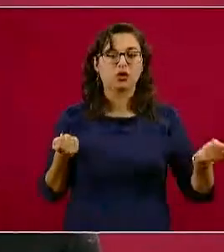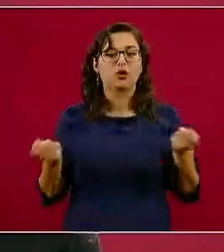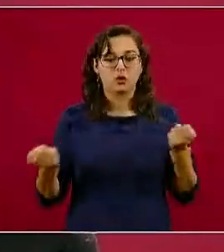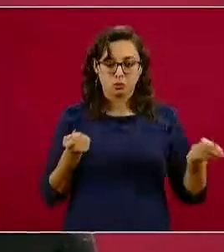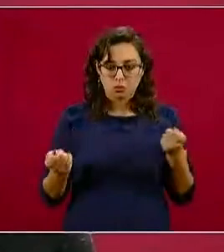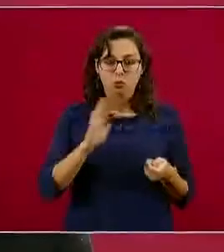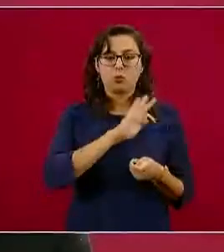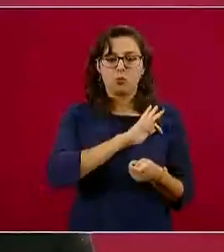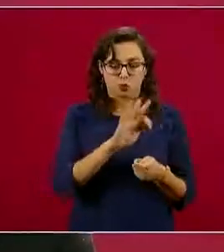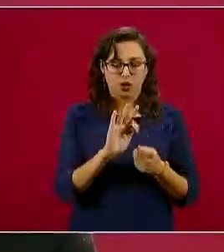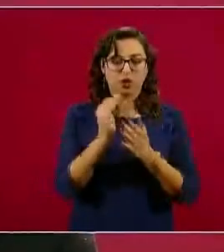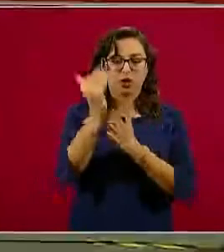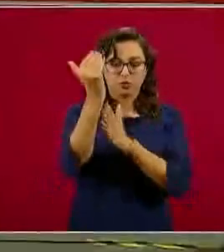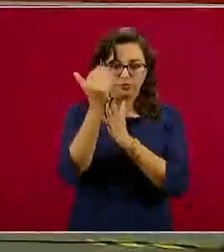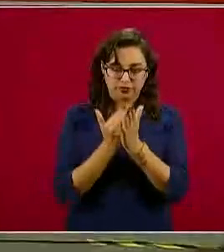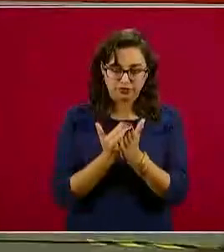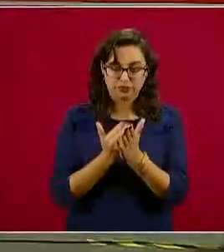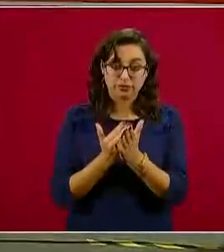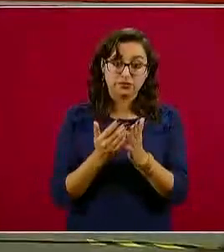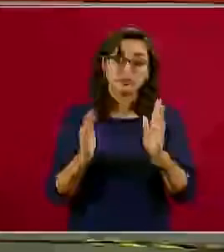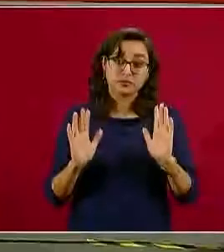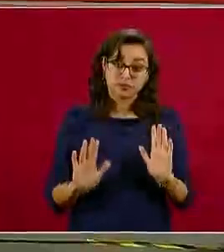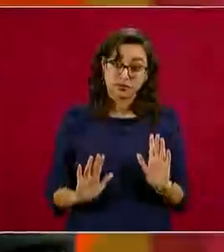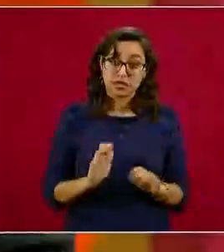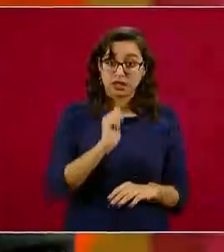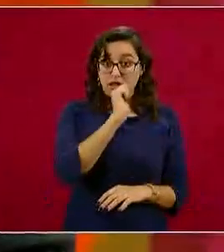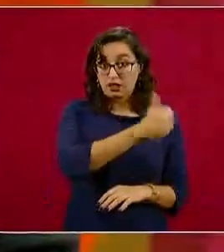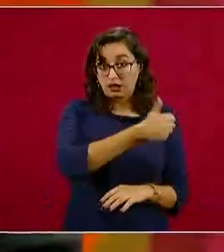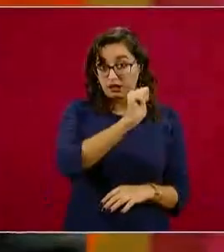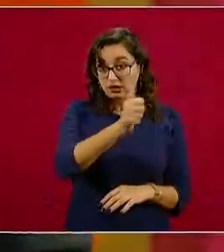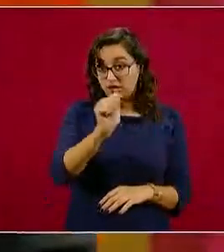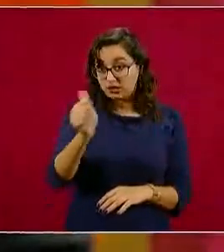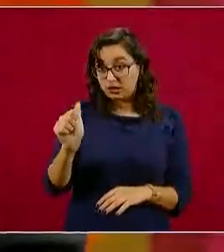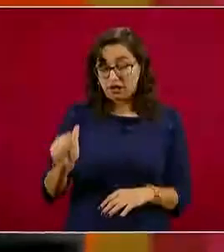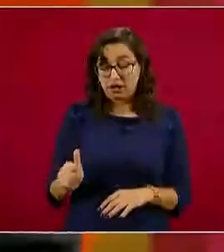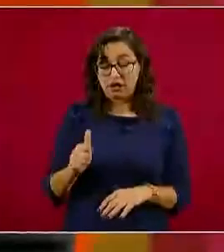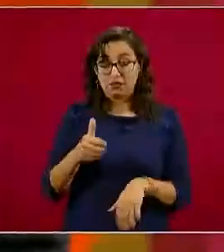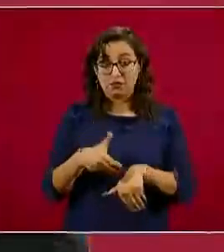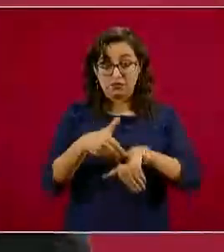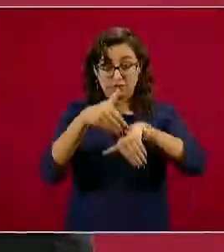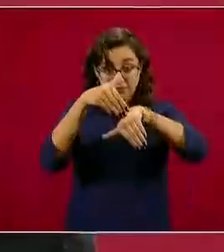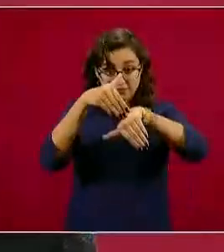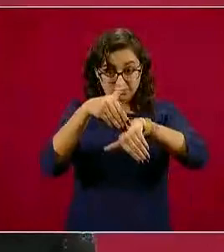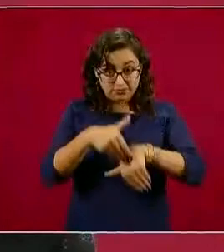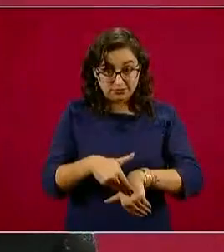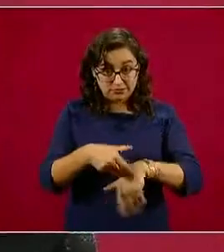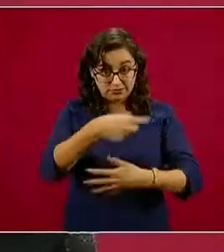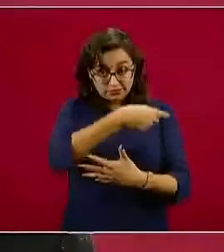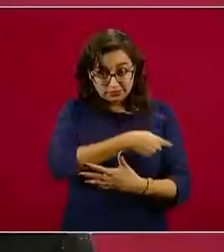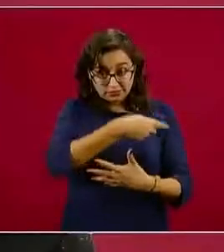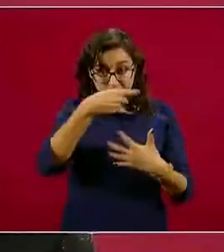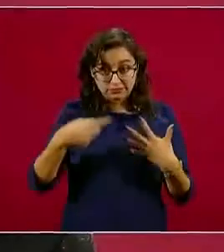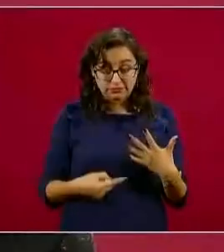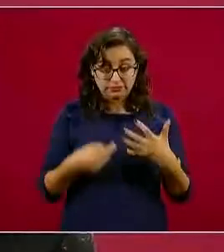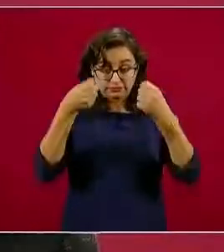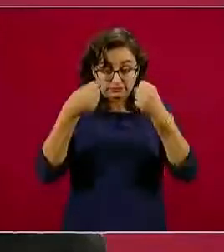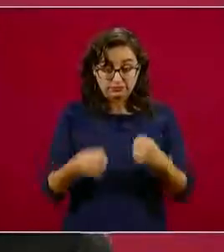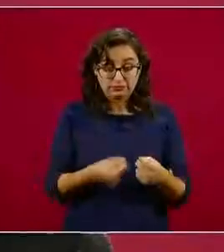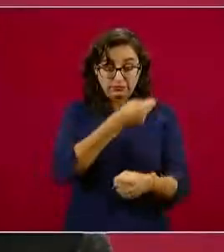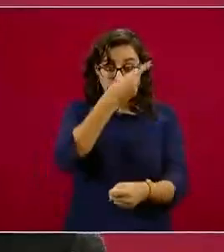que todavía podemos reducir en la medida en que se ejecuten los lineamientos de seguridad